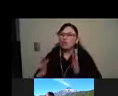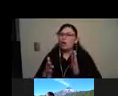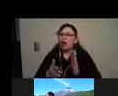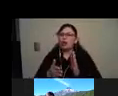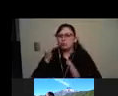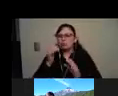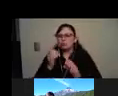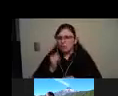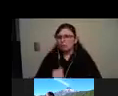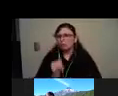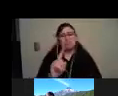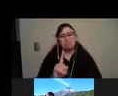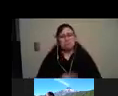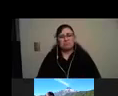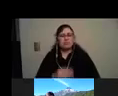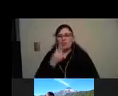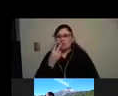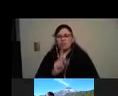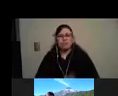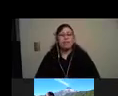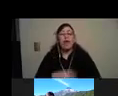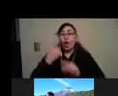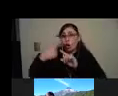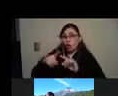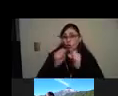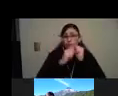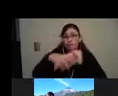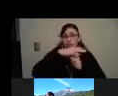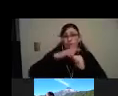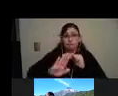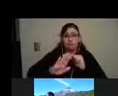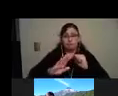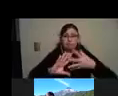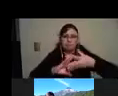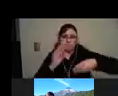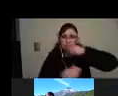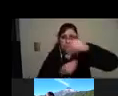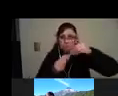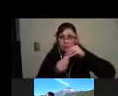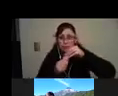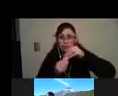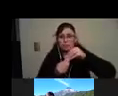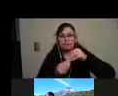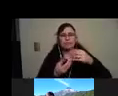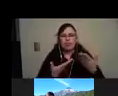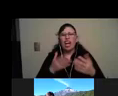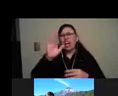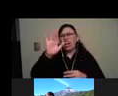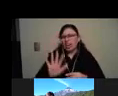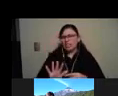Y las parálisis cerebral de tipo mixta, donde ninguna de las características